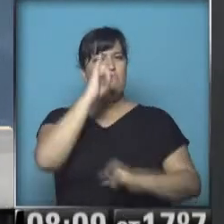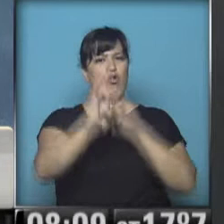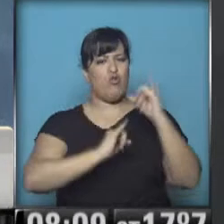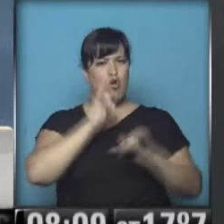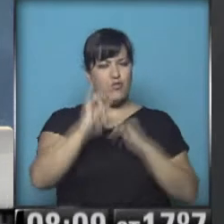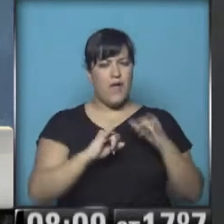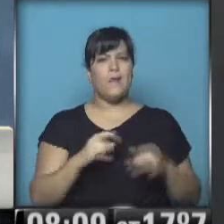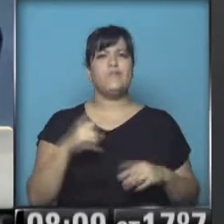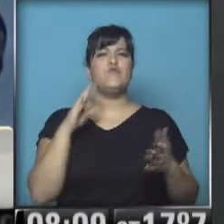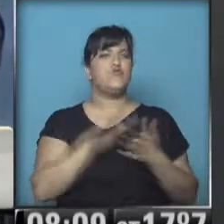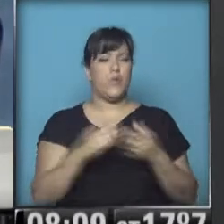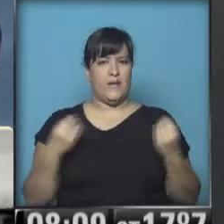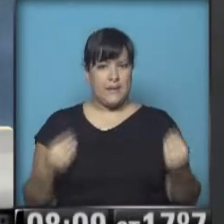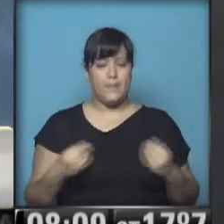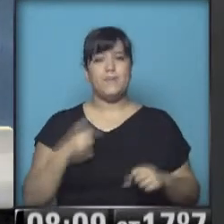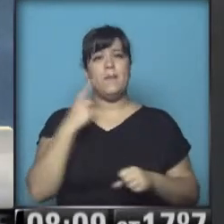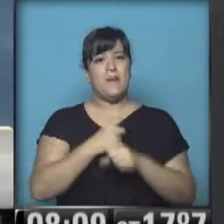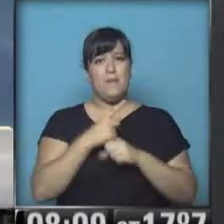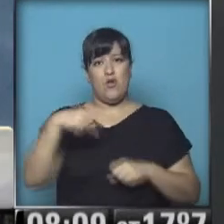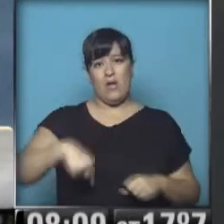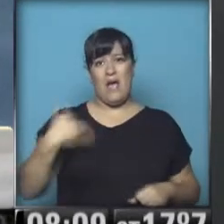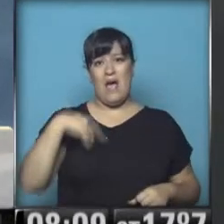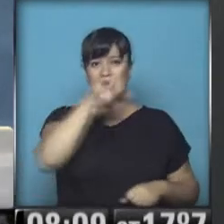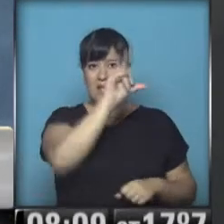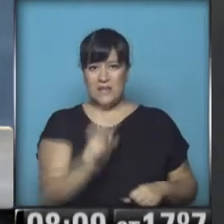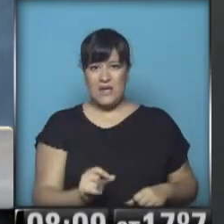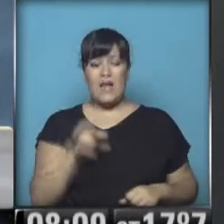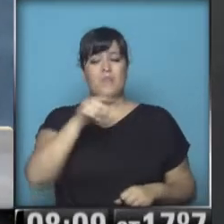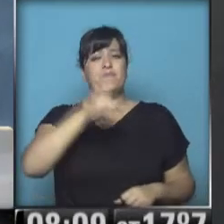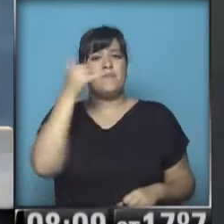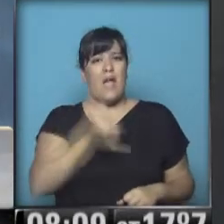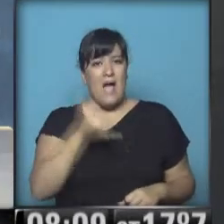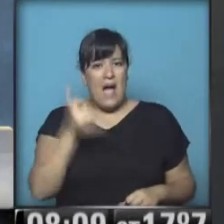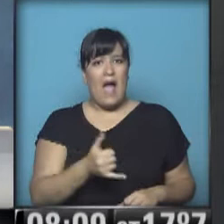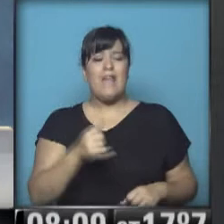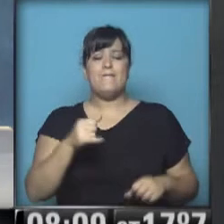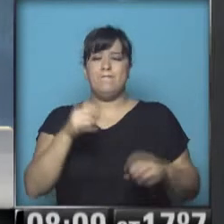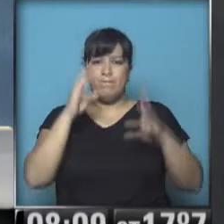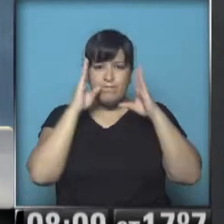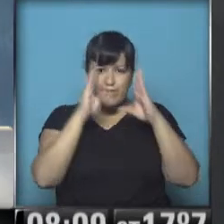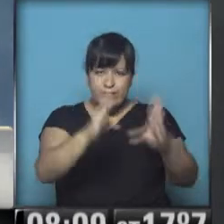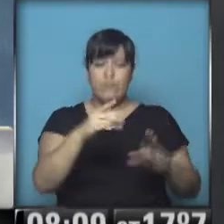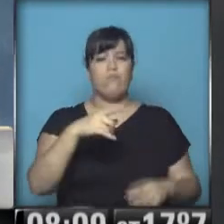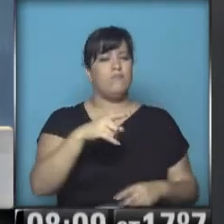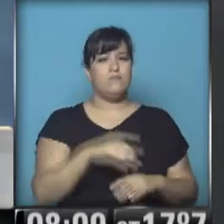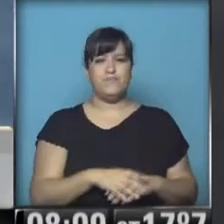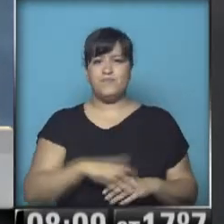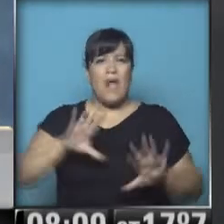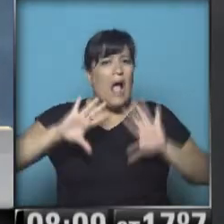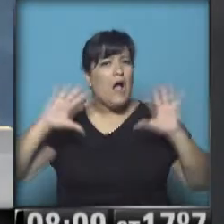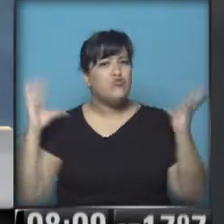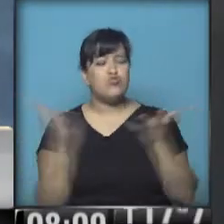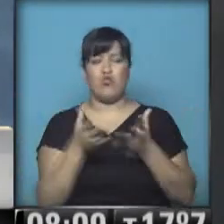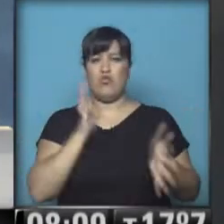respecto a lo siguiente primero en la república argentina existe atención de carácter universal y gratuito